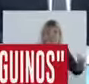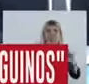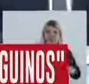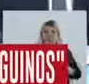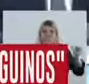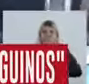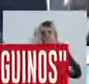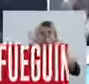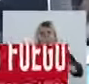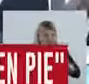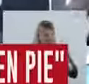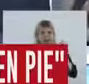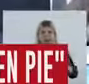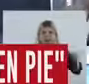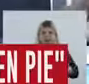crece.